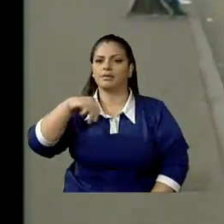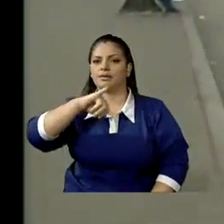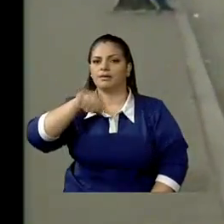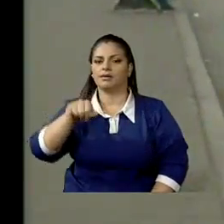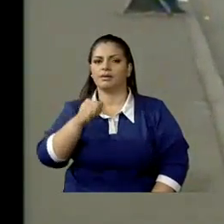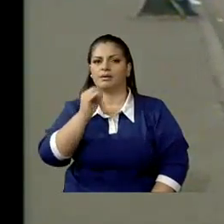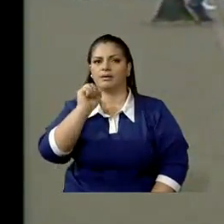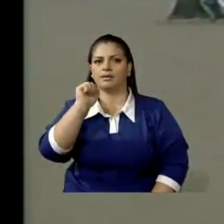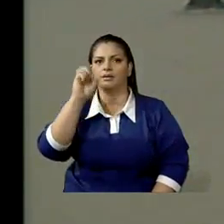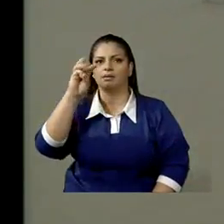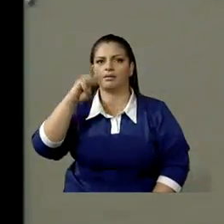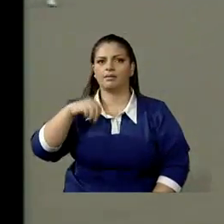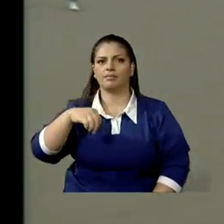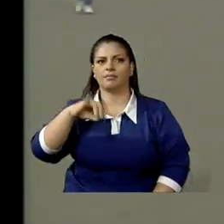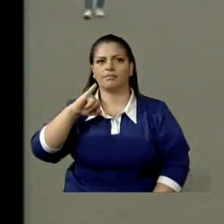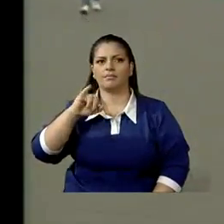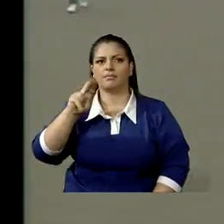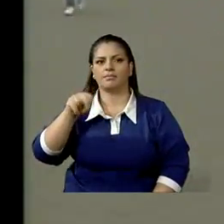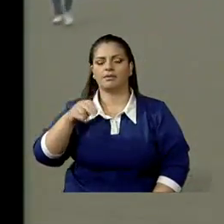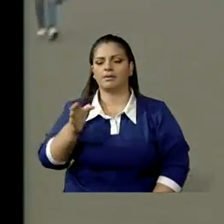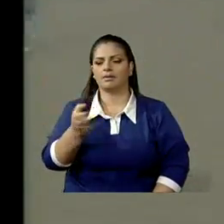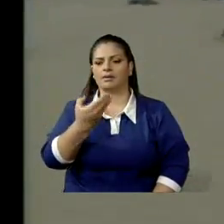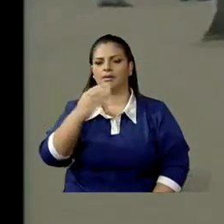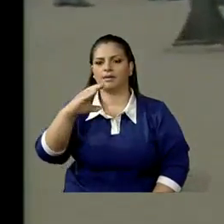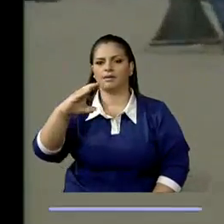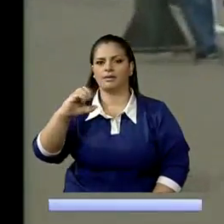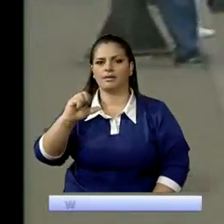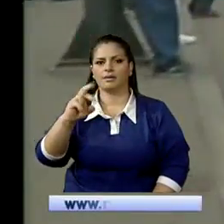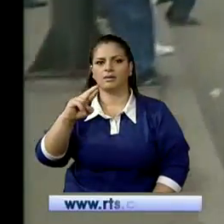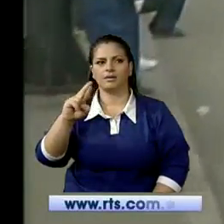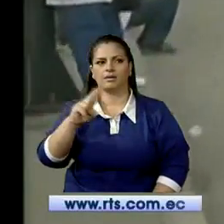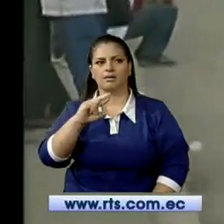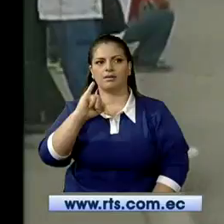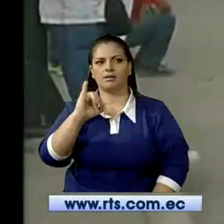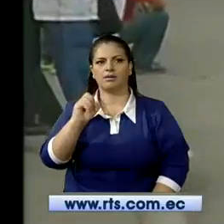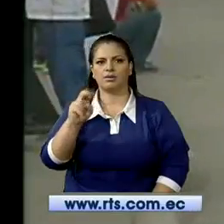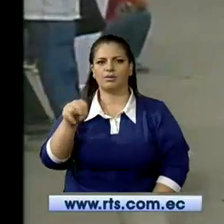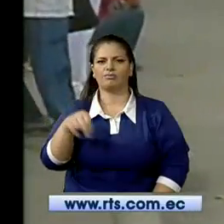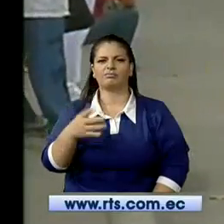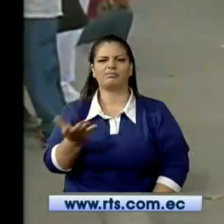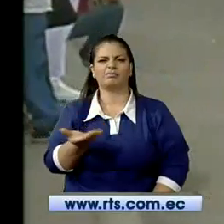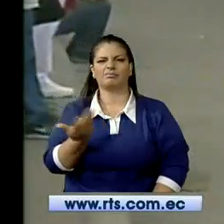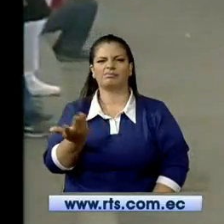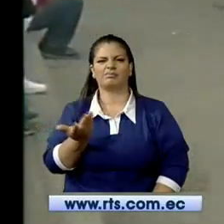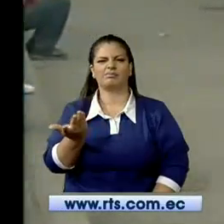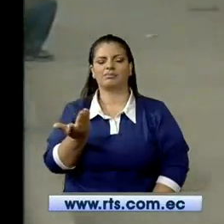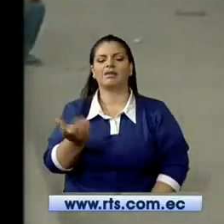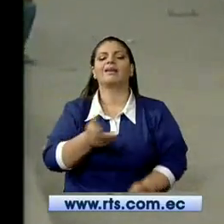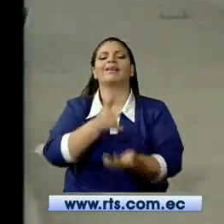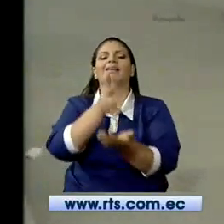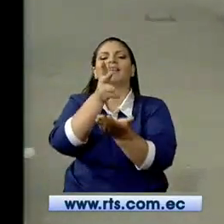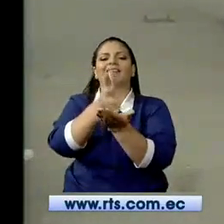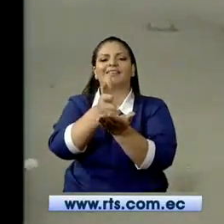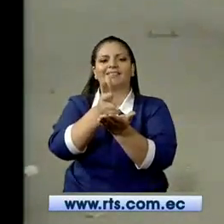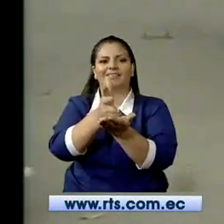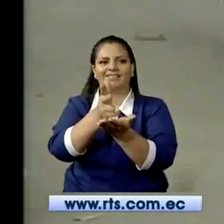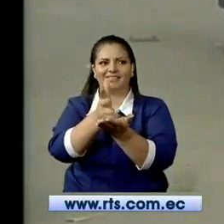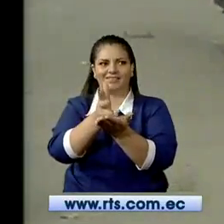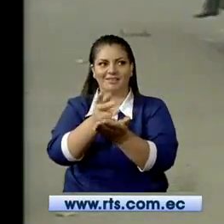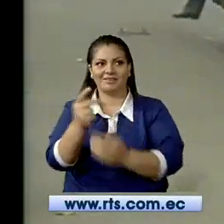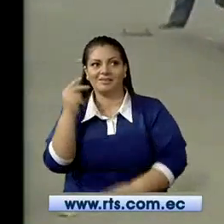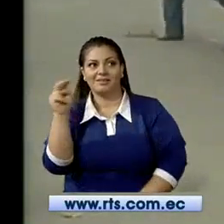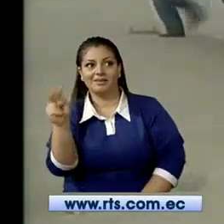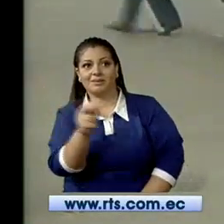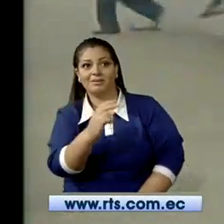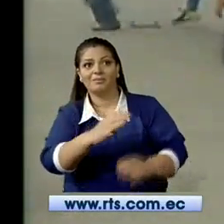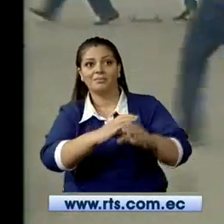terrestre de Guayaquil, justamente en el paradero de buses que se dirigen al vecino cantón Durán, provincia del Guayas,